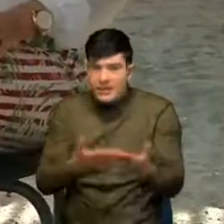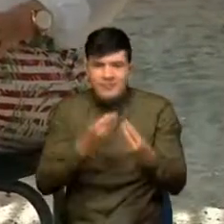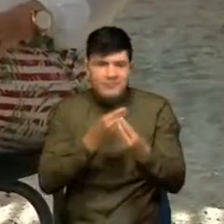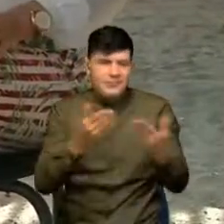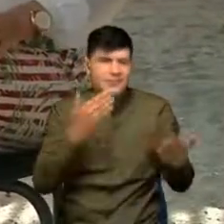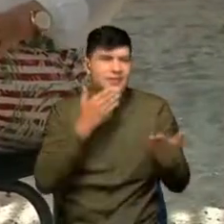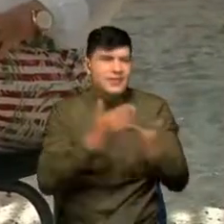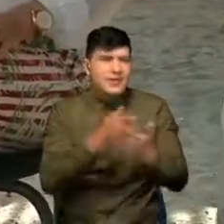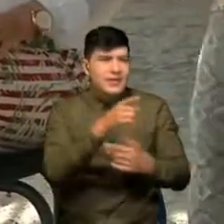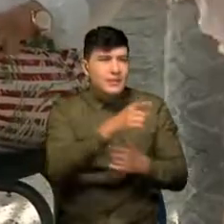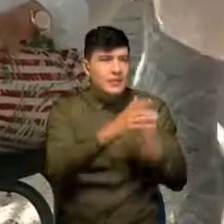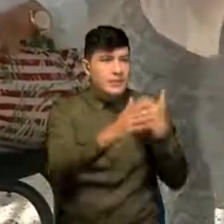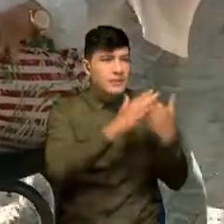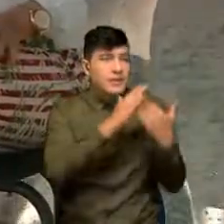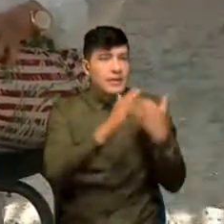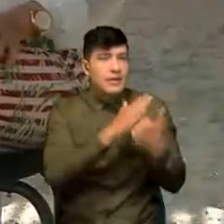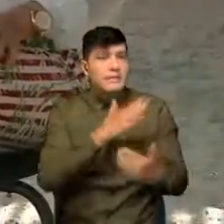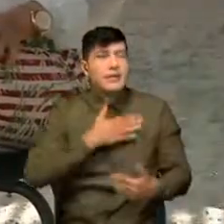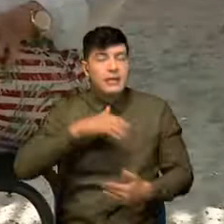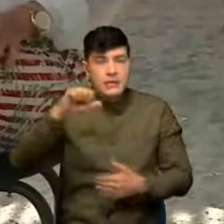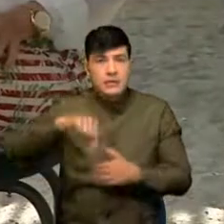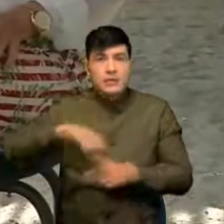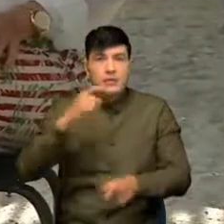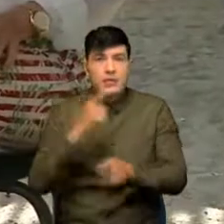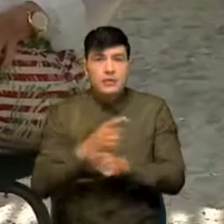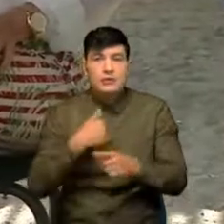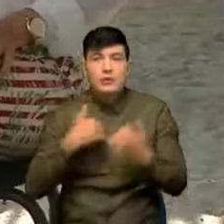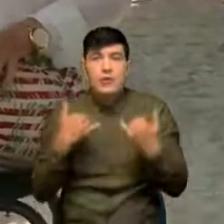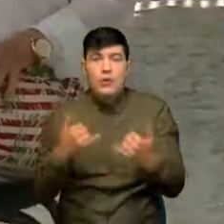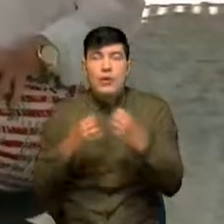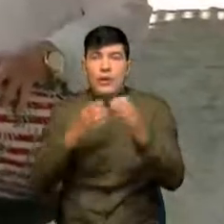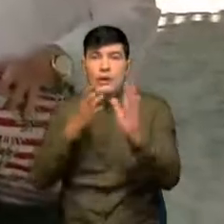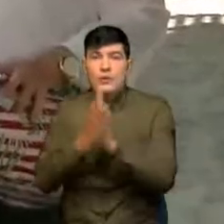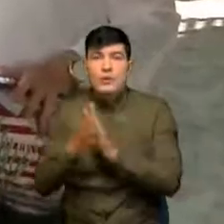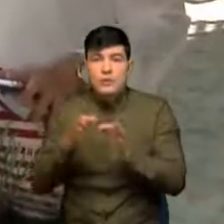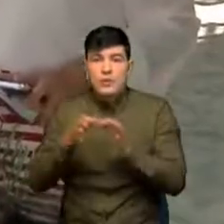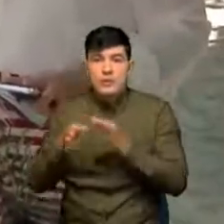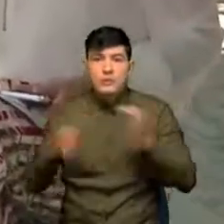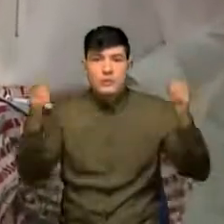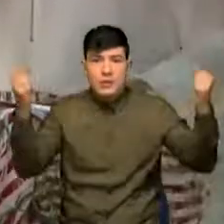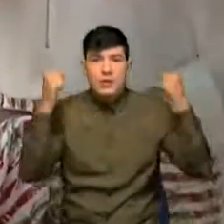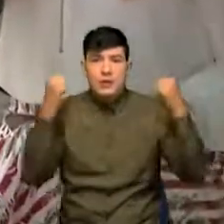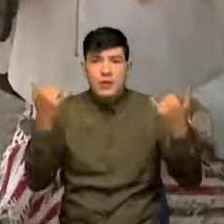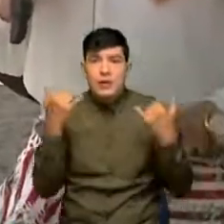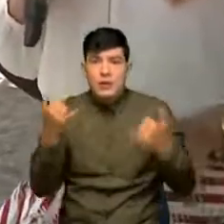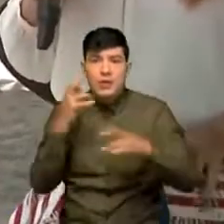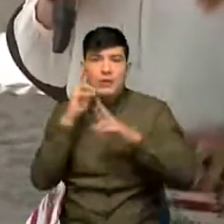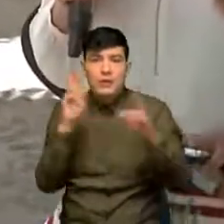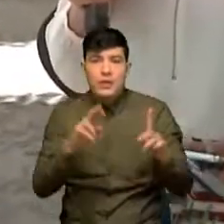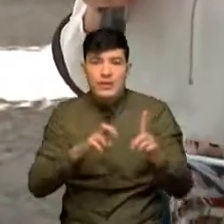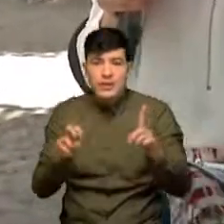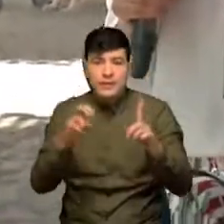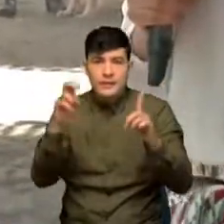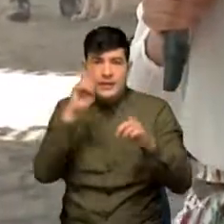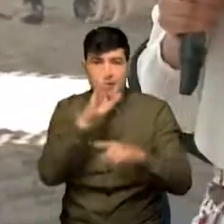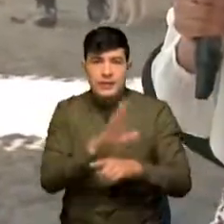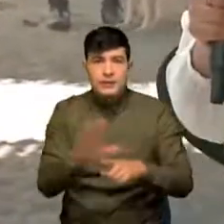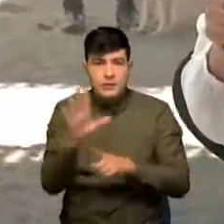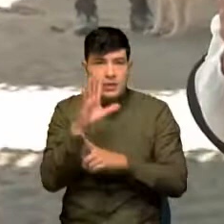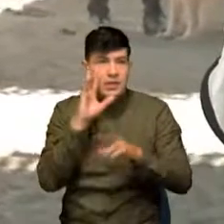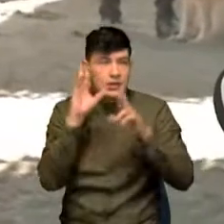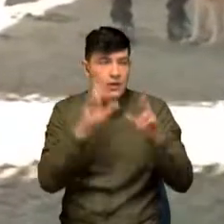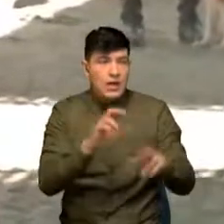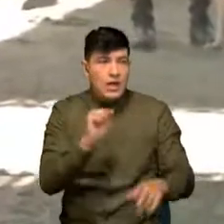invitación. Comentarles que Piedecuesta hoy se posesiona a nivel nacional con nuestra feria ganadera. Es una feria avalada por